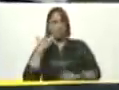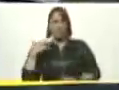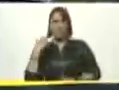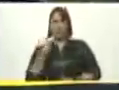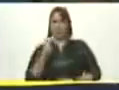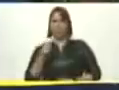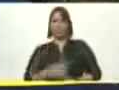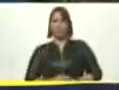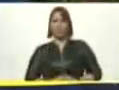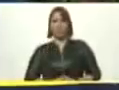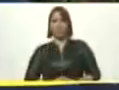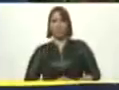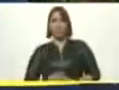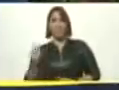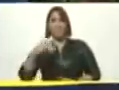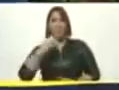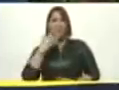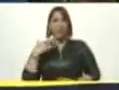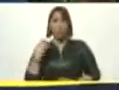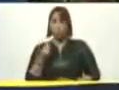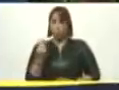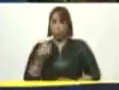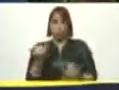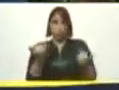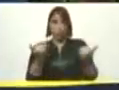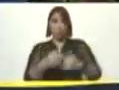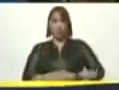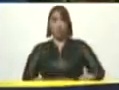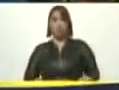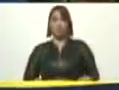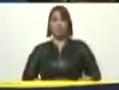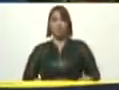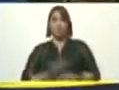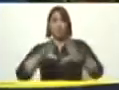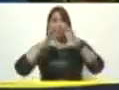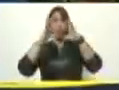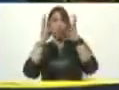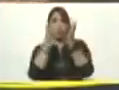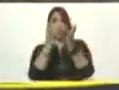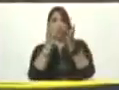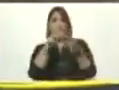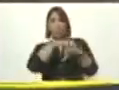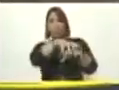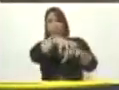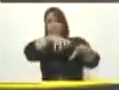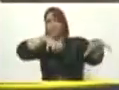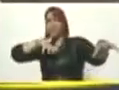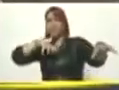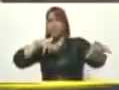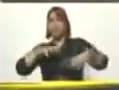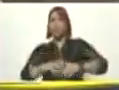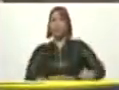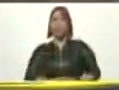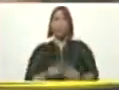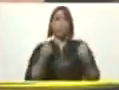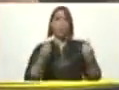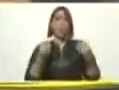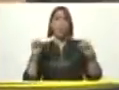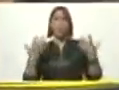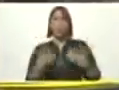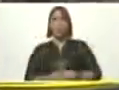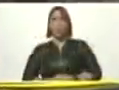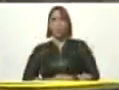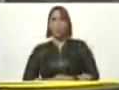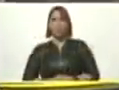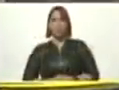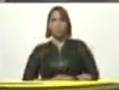famoso muy famoso el más famoso del mundo llena los conciertos en media hora cómo lo logró Sí la